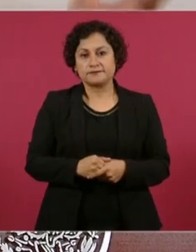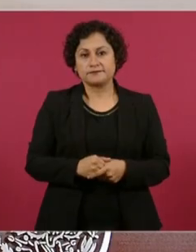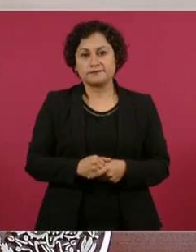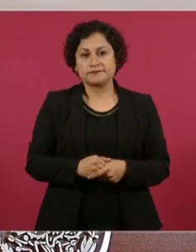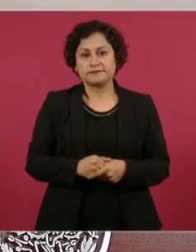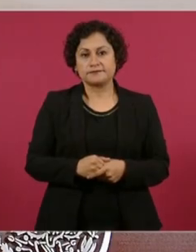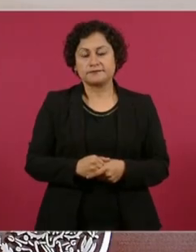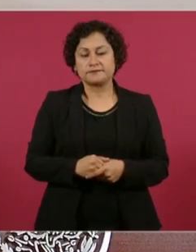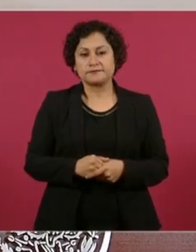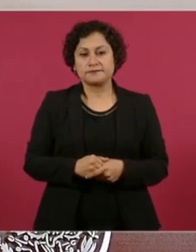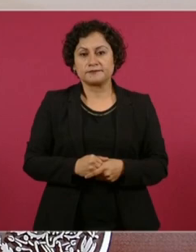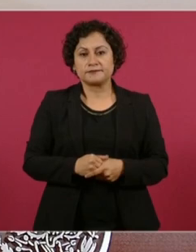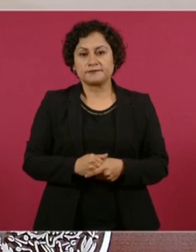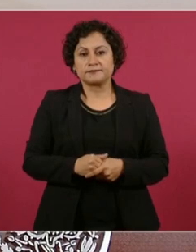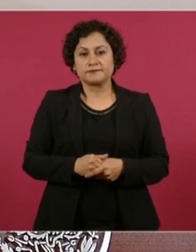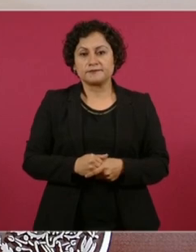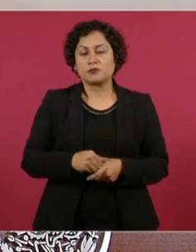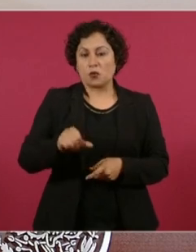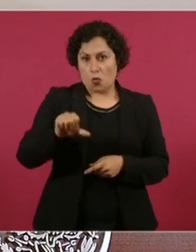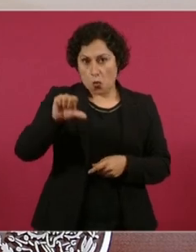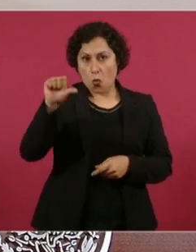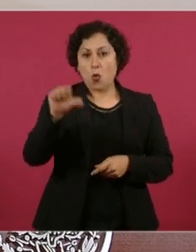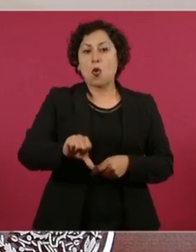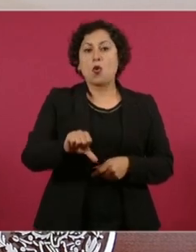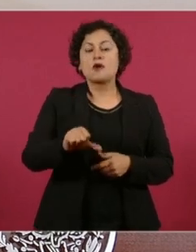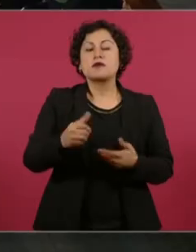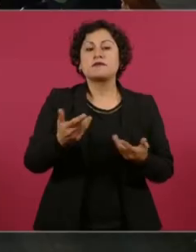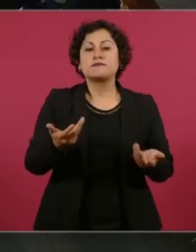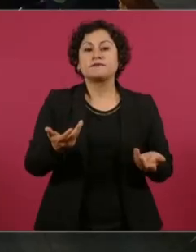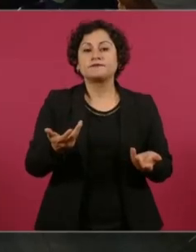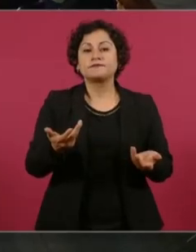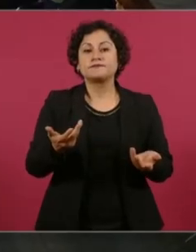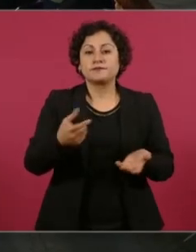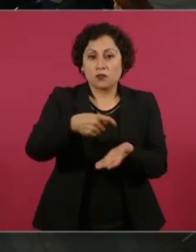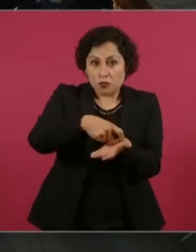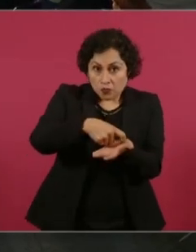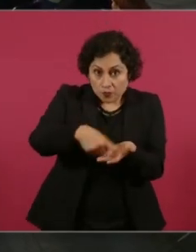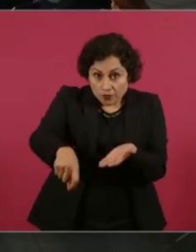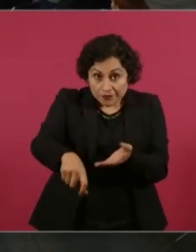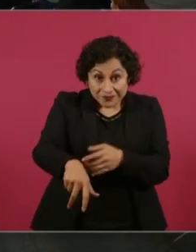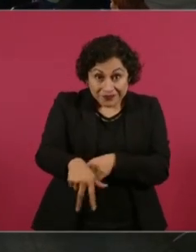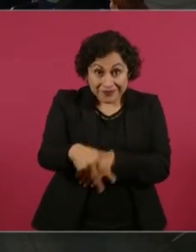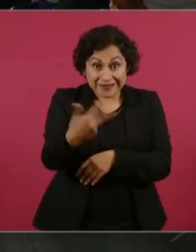hoy, imagínense comprar 13 plantas